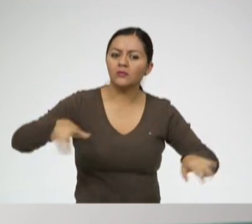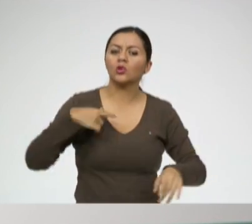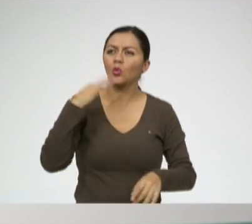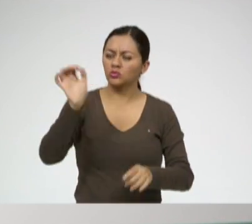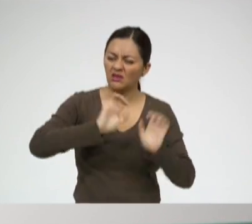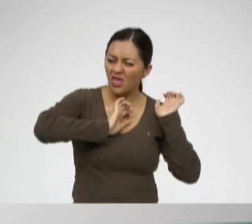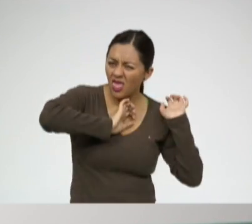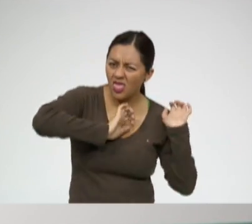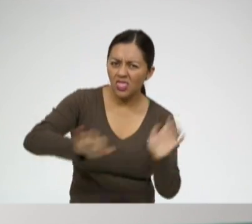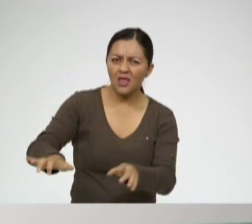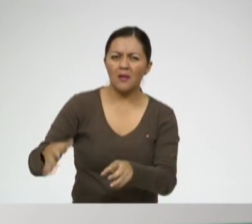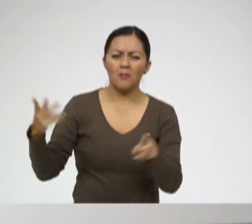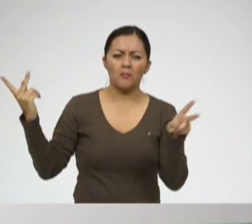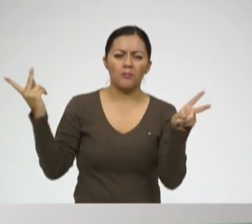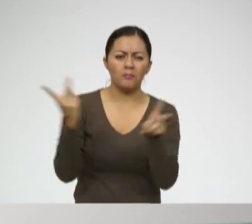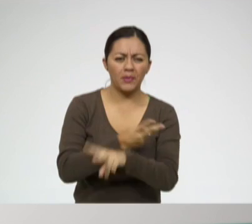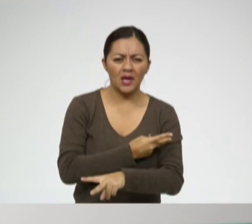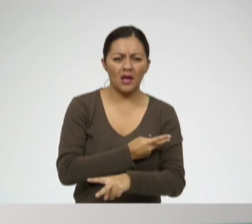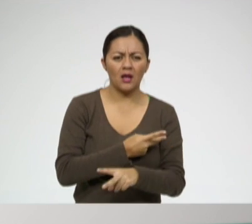al piso,